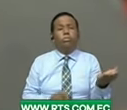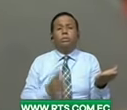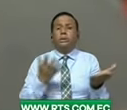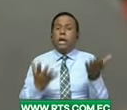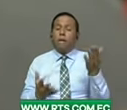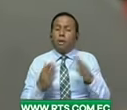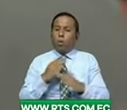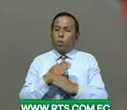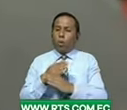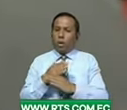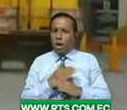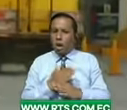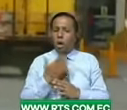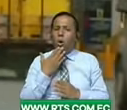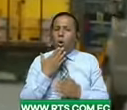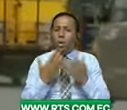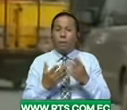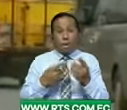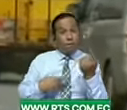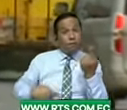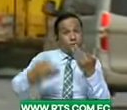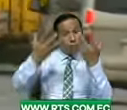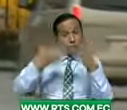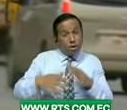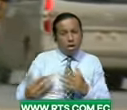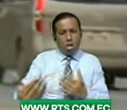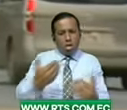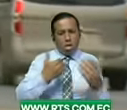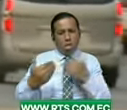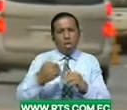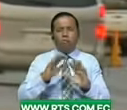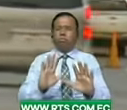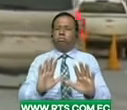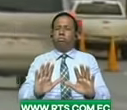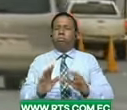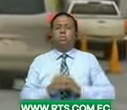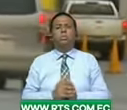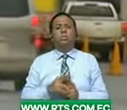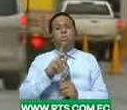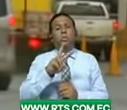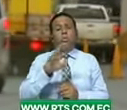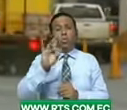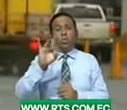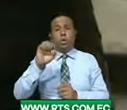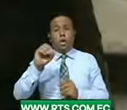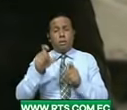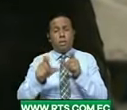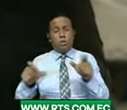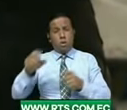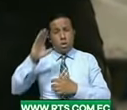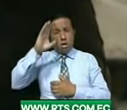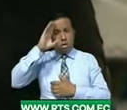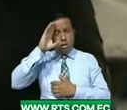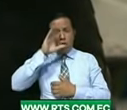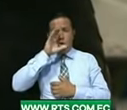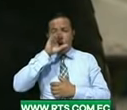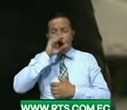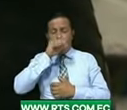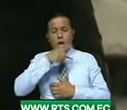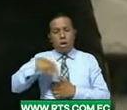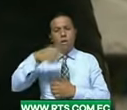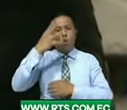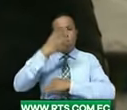de congestionamiento cuando ya sea el retorno. Tenemos 280 uniformados que estarán trabajando estos 4 días